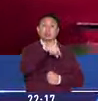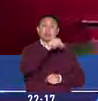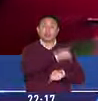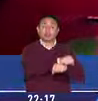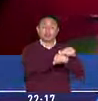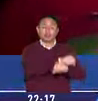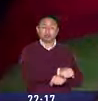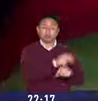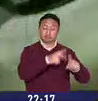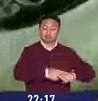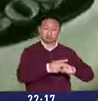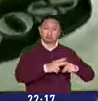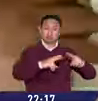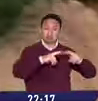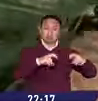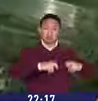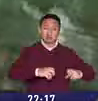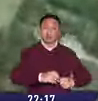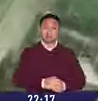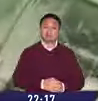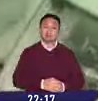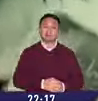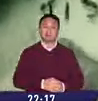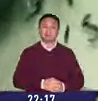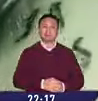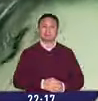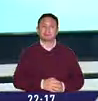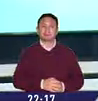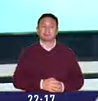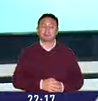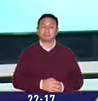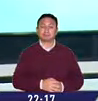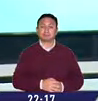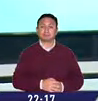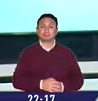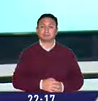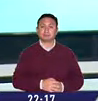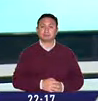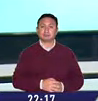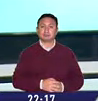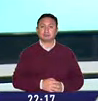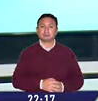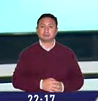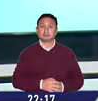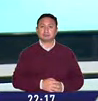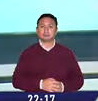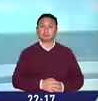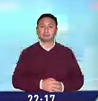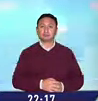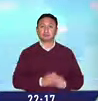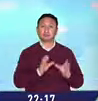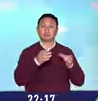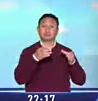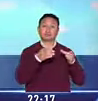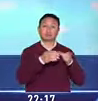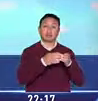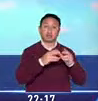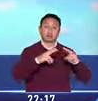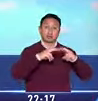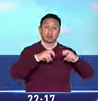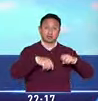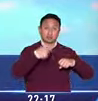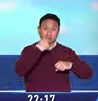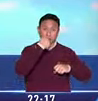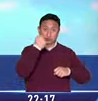aprehendida para investigaciones. Informó Marilyn Jaramillo. La Unidad Nacional de Investigación Antidrogas de la